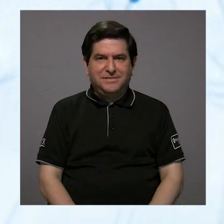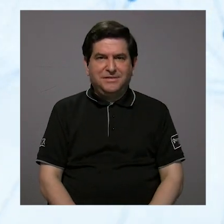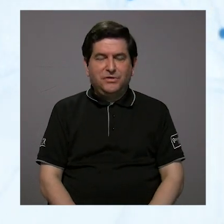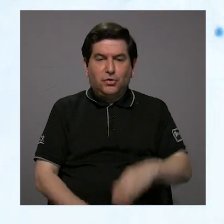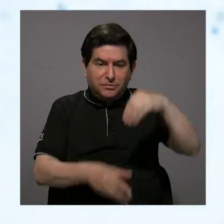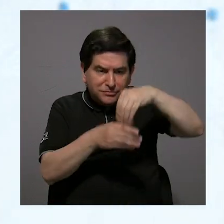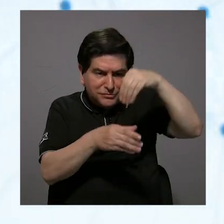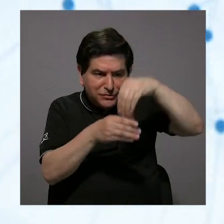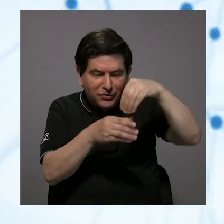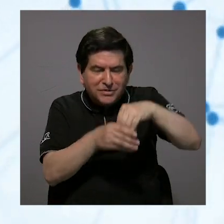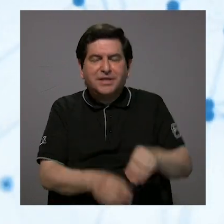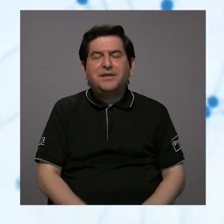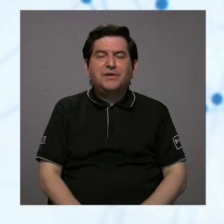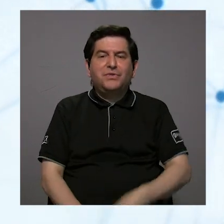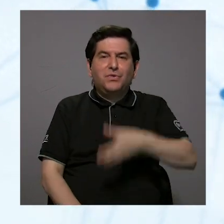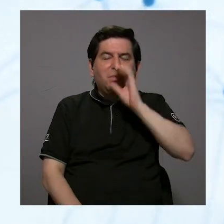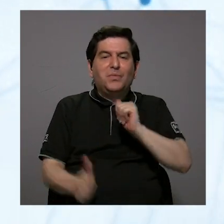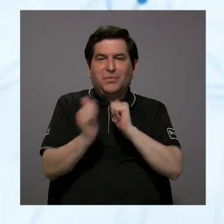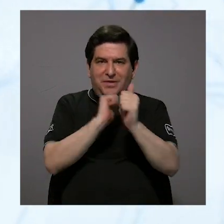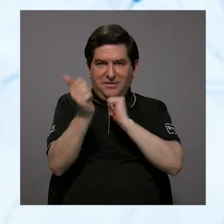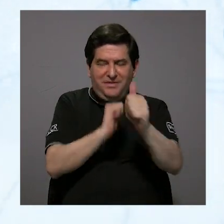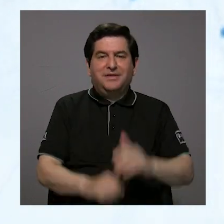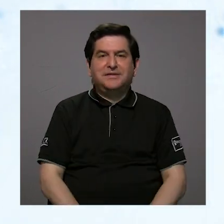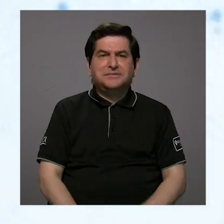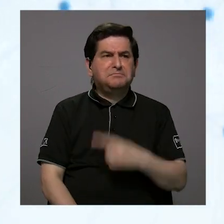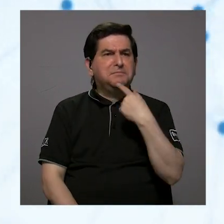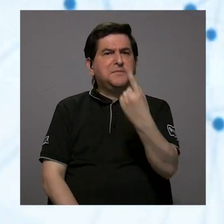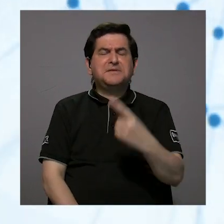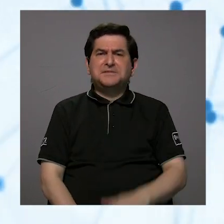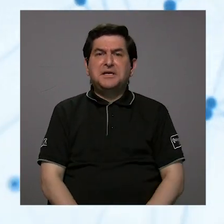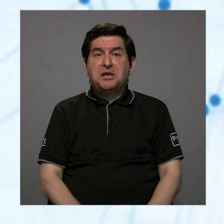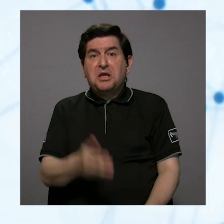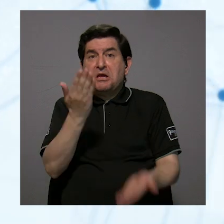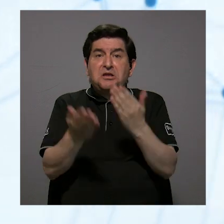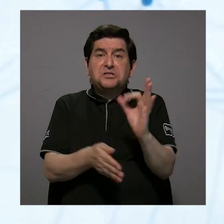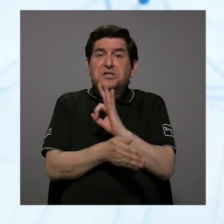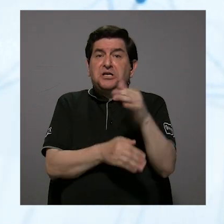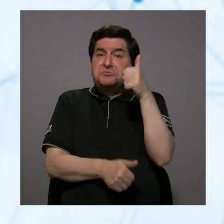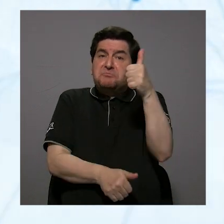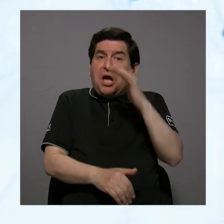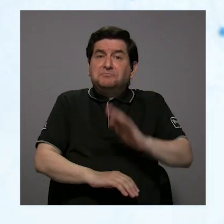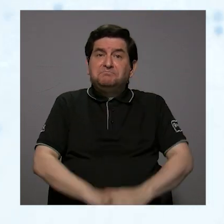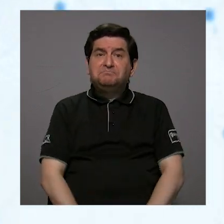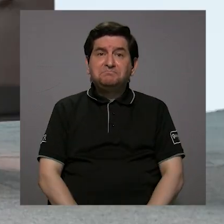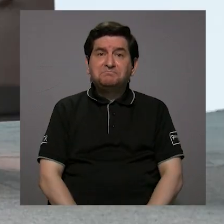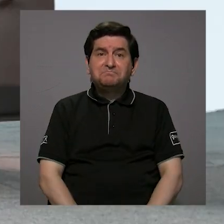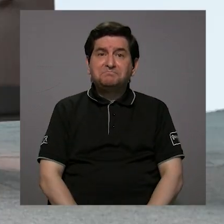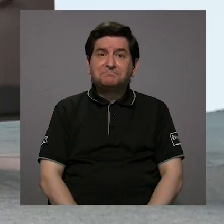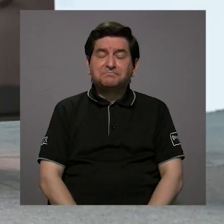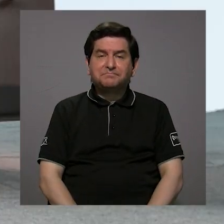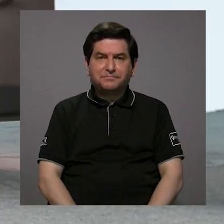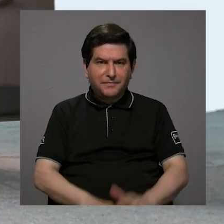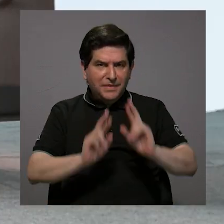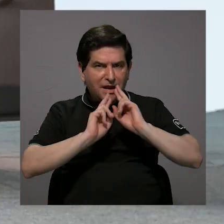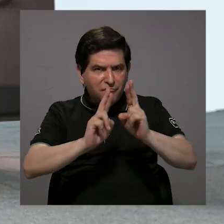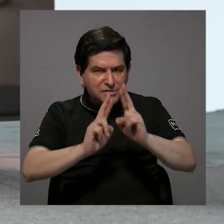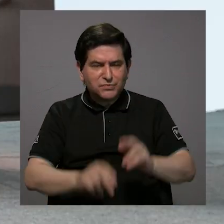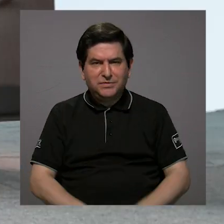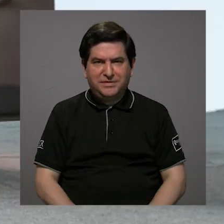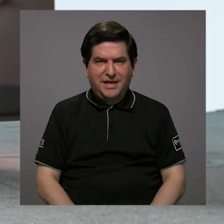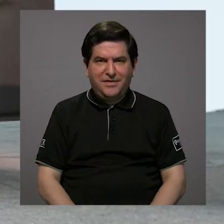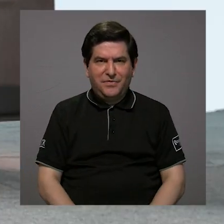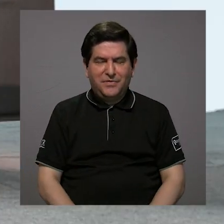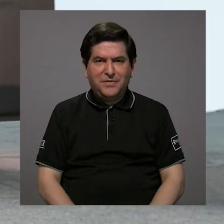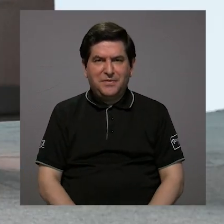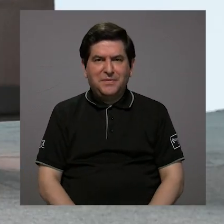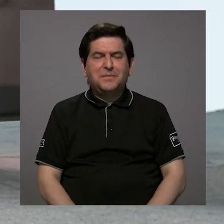a la concentración que tienen las bebidas deportivas. Entonces dijeron, tal vez funcione muy bien. Y resultó que para